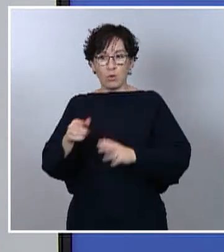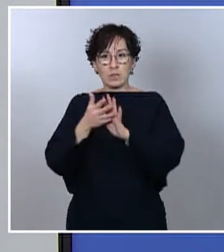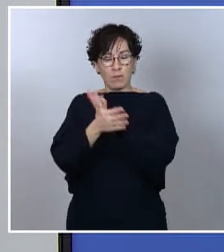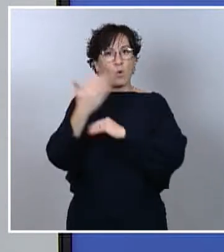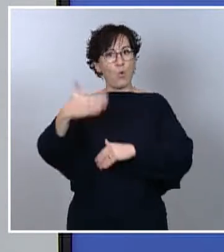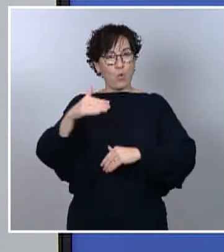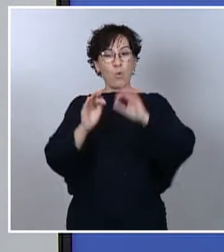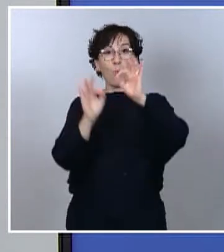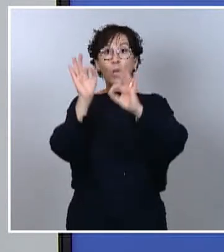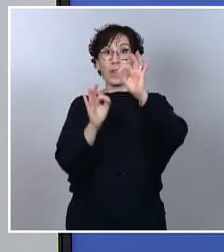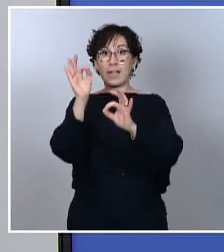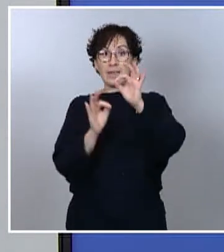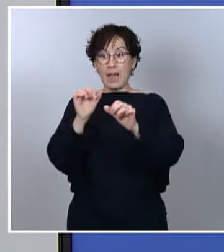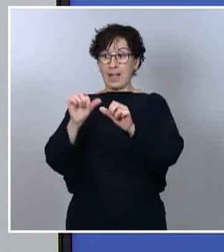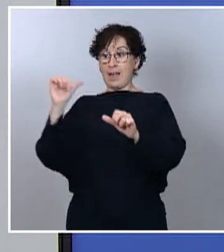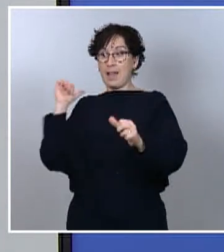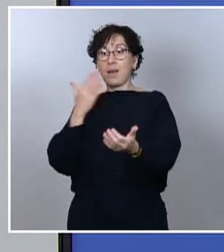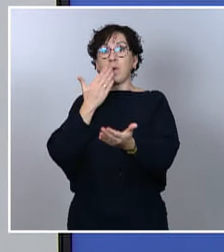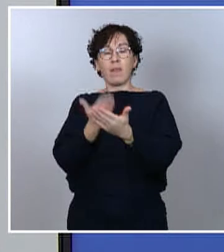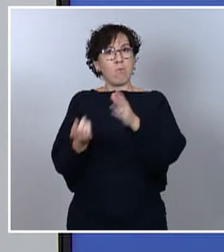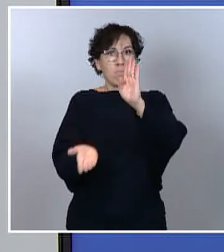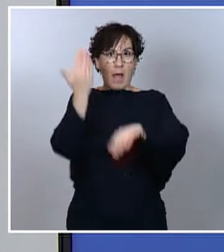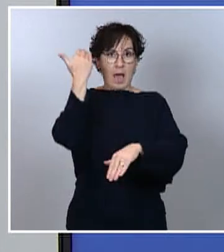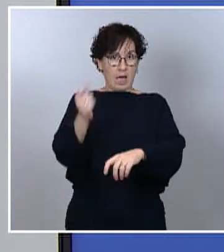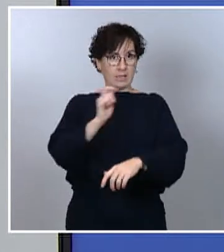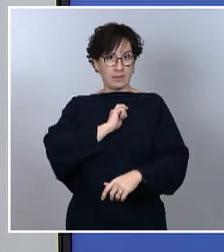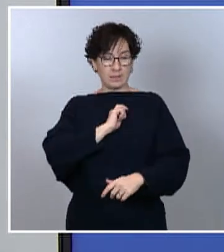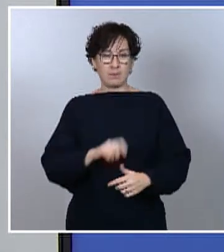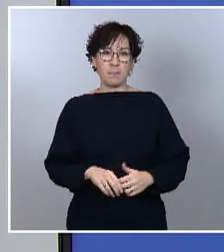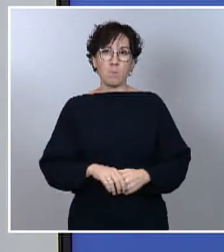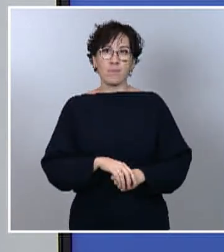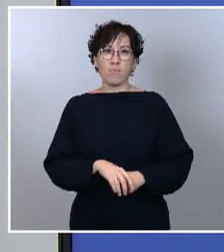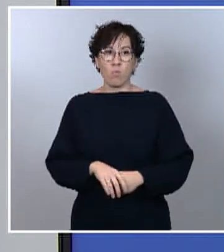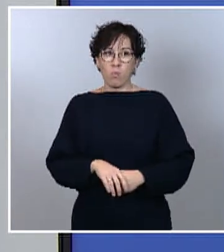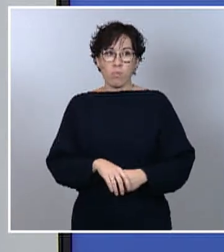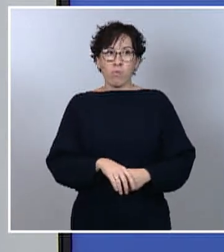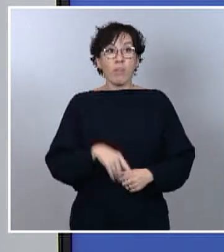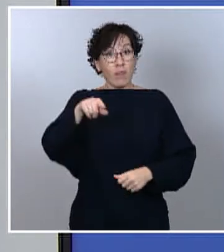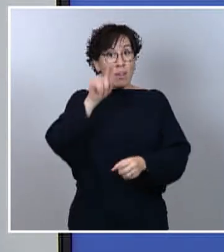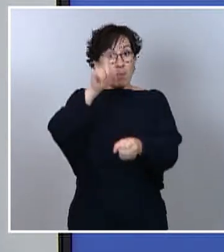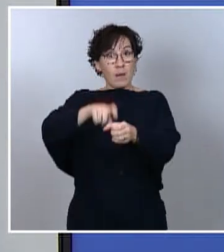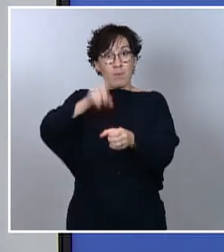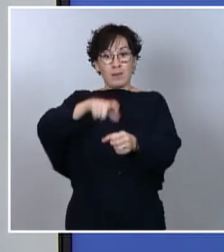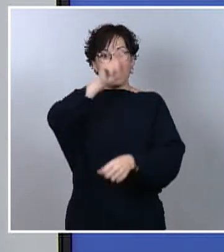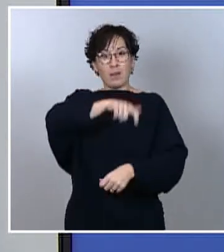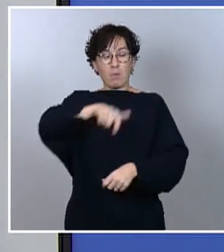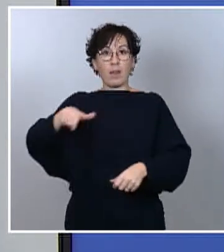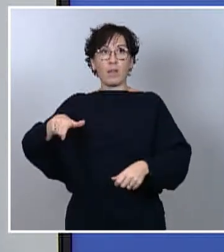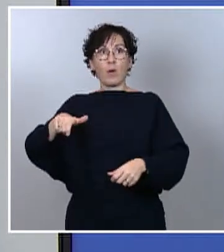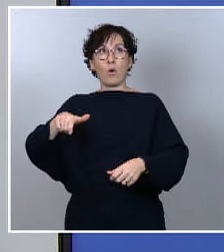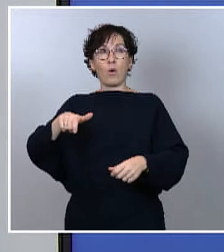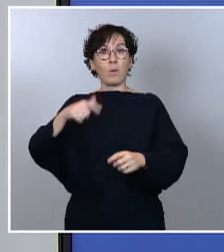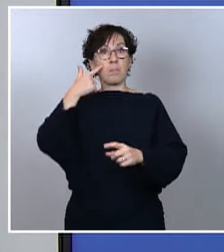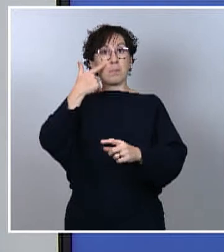las muestras que solicitamos. Esta participación es, en su conjunto, algo inferior a la media de las